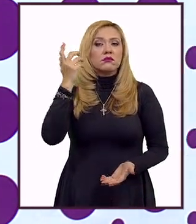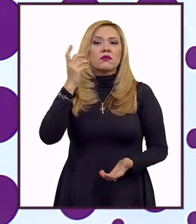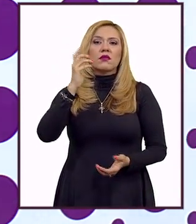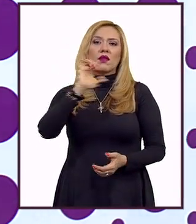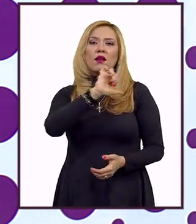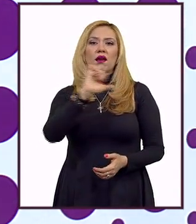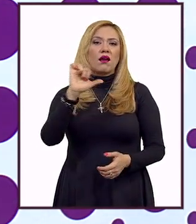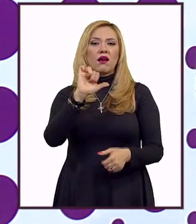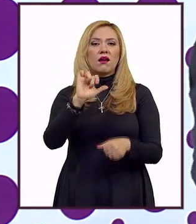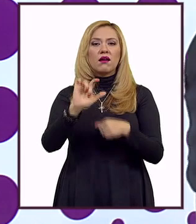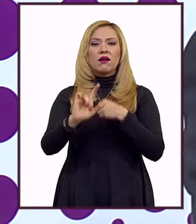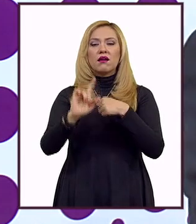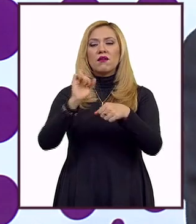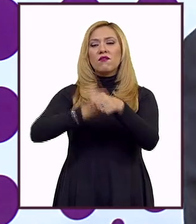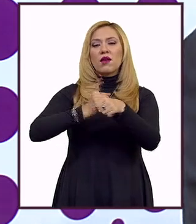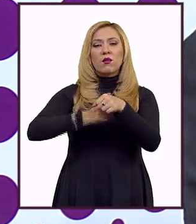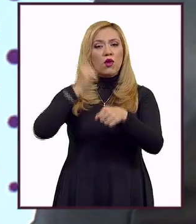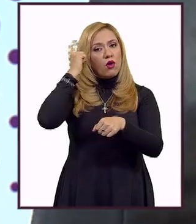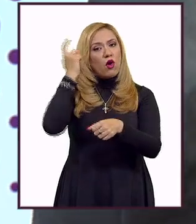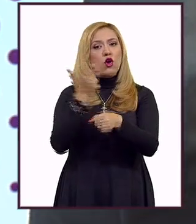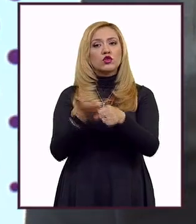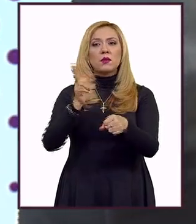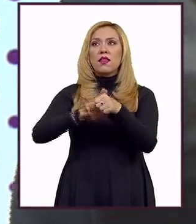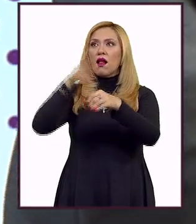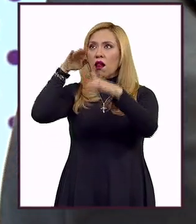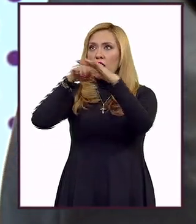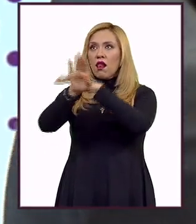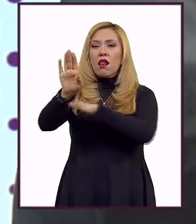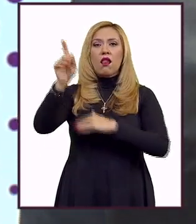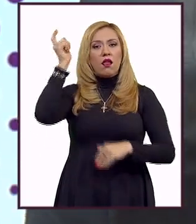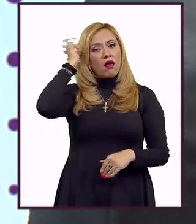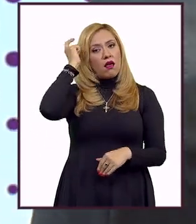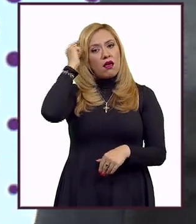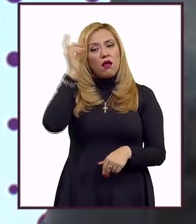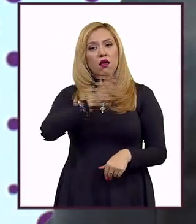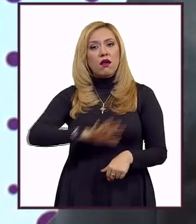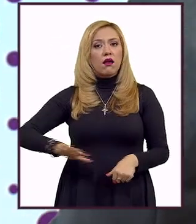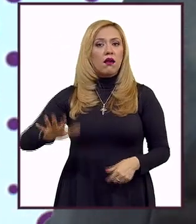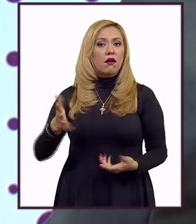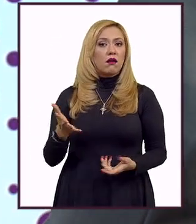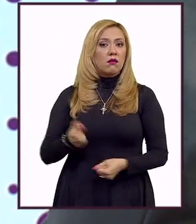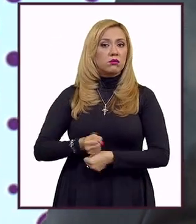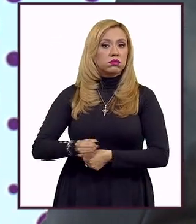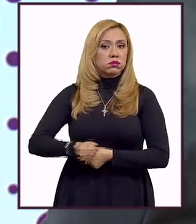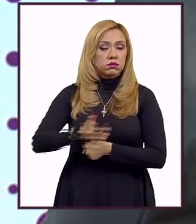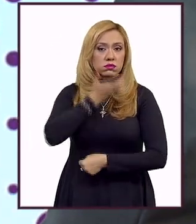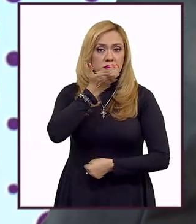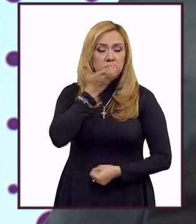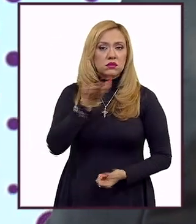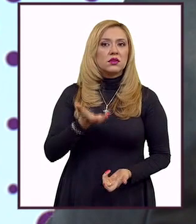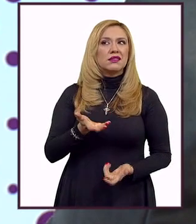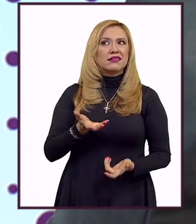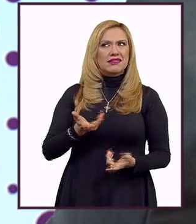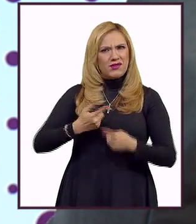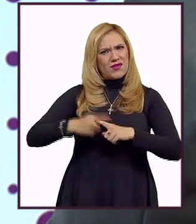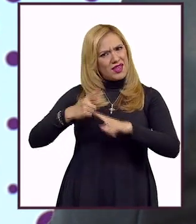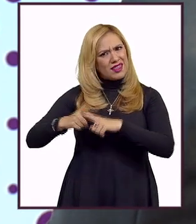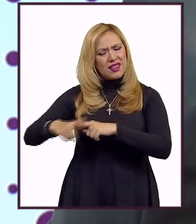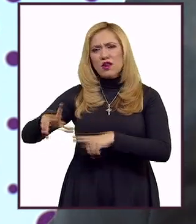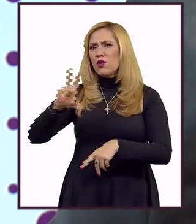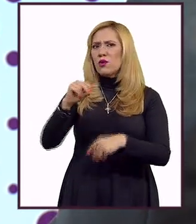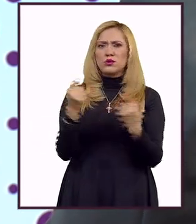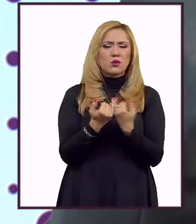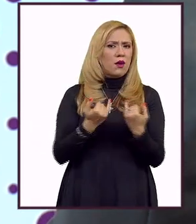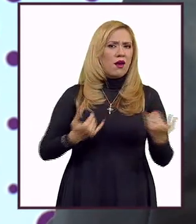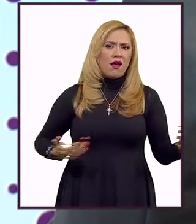Dijo, es generalizada en ese sentido el relator y lo fue señalando en las diferentes etapas que se puede dar la tortura. Evidentemente, ahorita